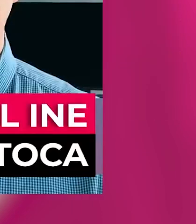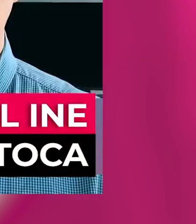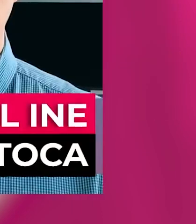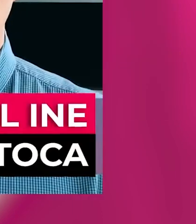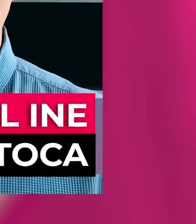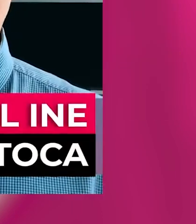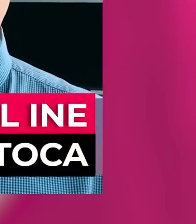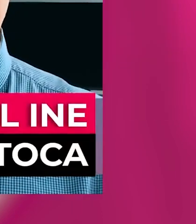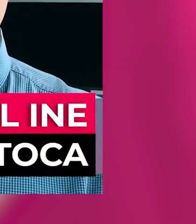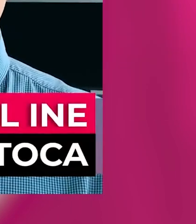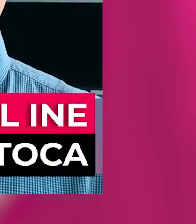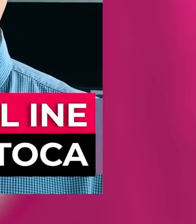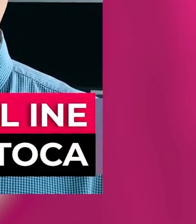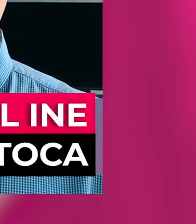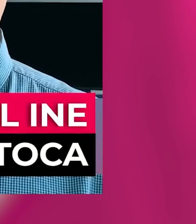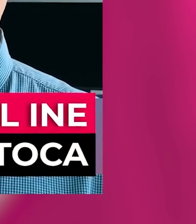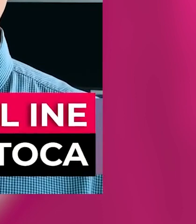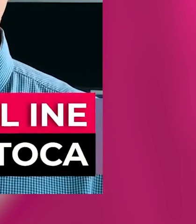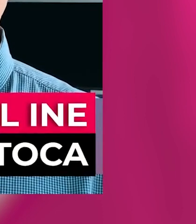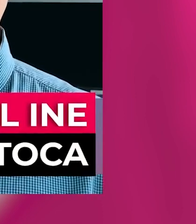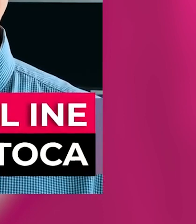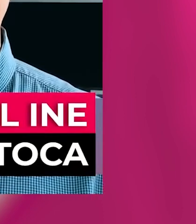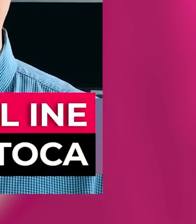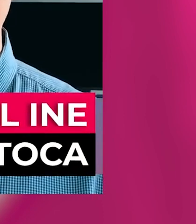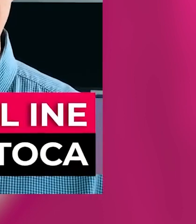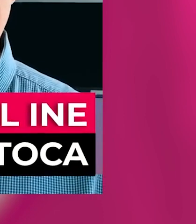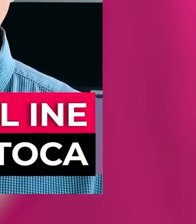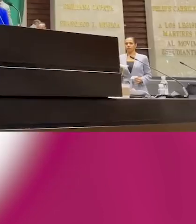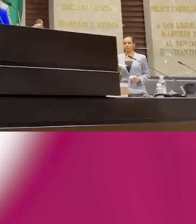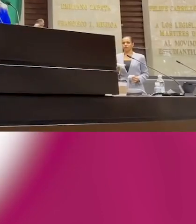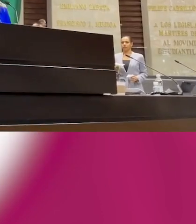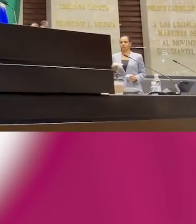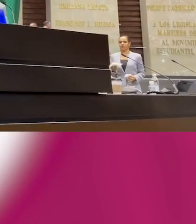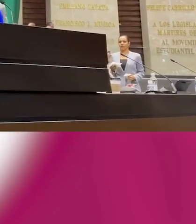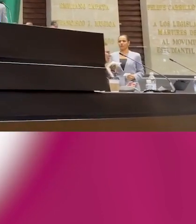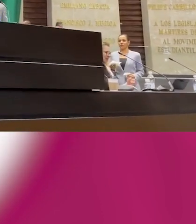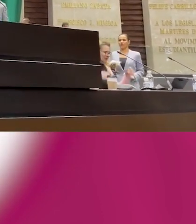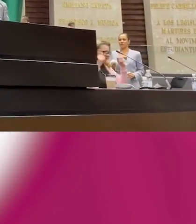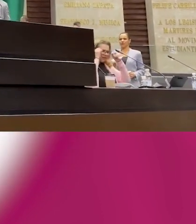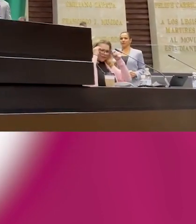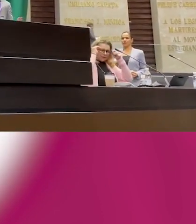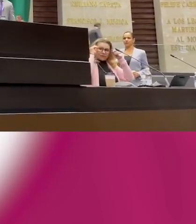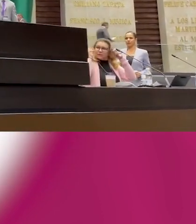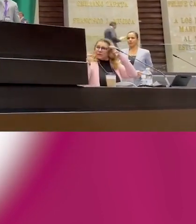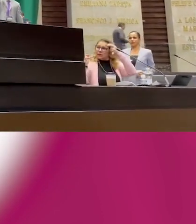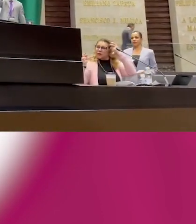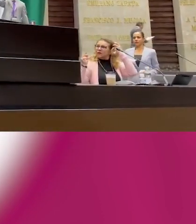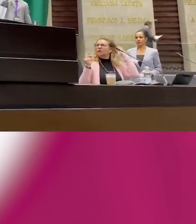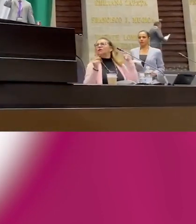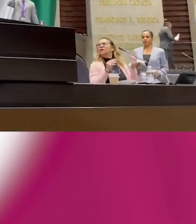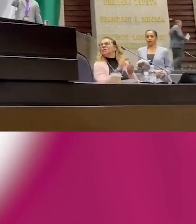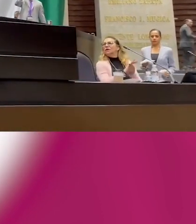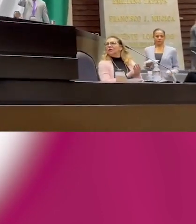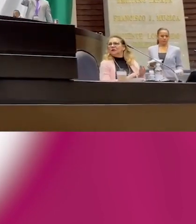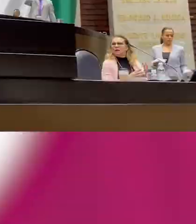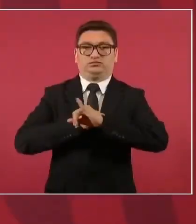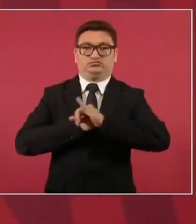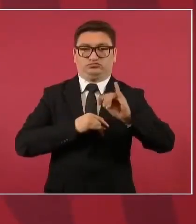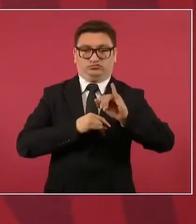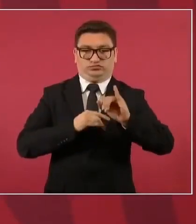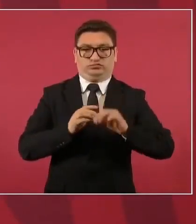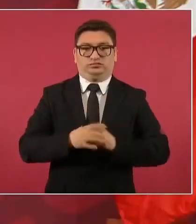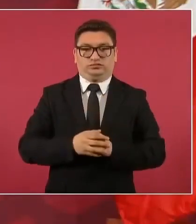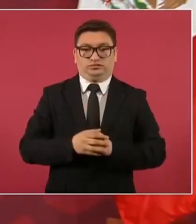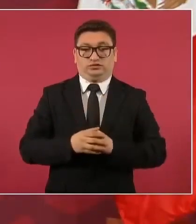Nacional Electoral y apoyar la propuesta de reforma electoral está movilizando a miembros de la Cuarta Transformación.